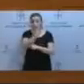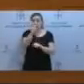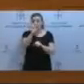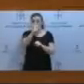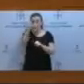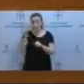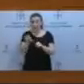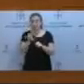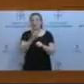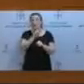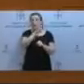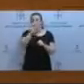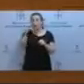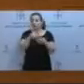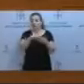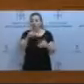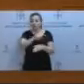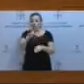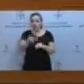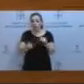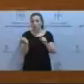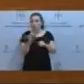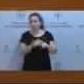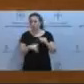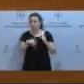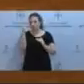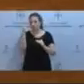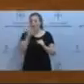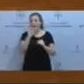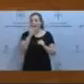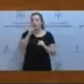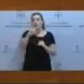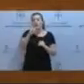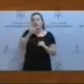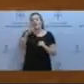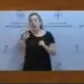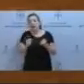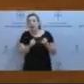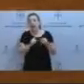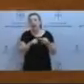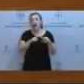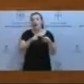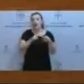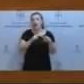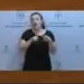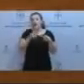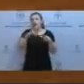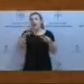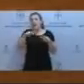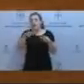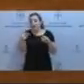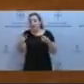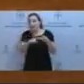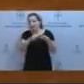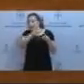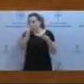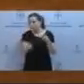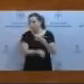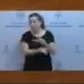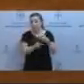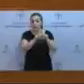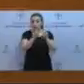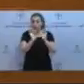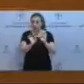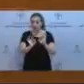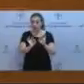30.000 millones de euros, entre ellas algunas fácilmente reconocibles como Iberia, Renfe, Meliá, Riu, Hotelbeds, Europcar, y estas empresas abarcan